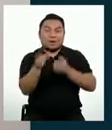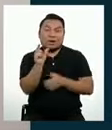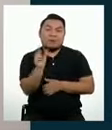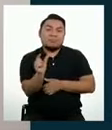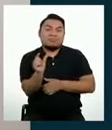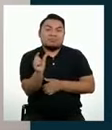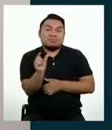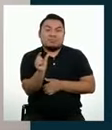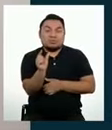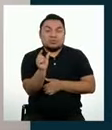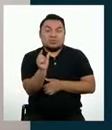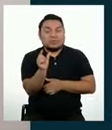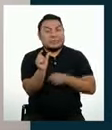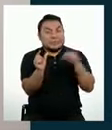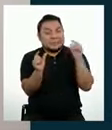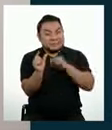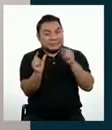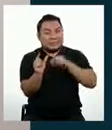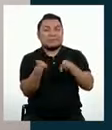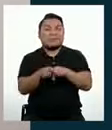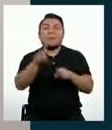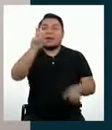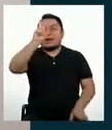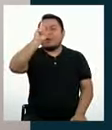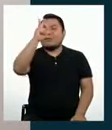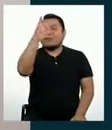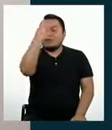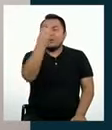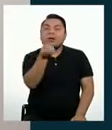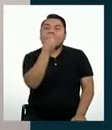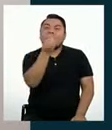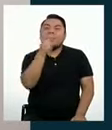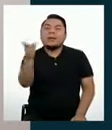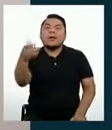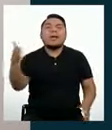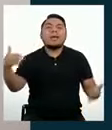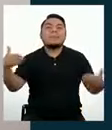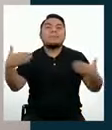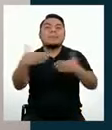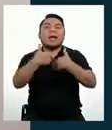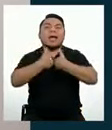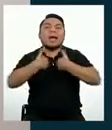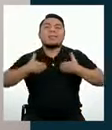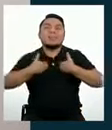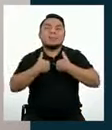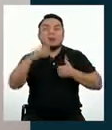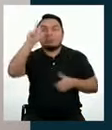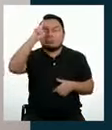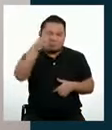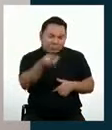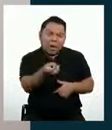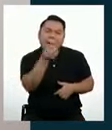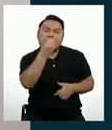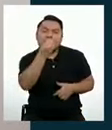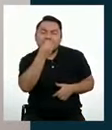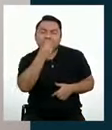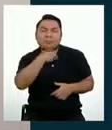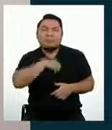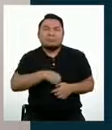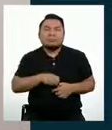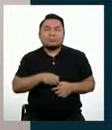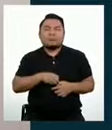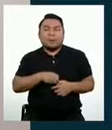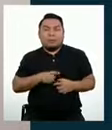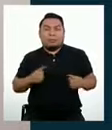llamados microplásticos, son confundidos como alimento por los animales. Ellos se ven afectados porque al